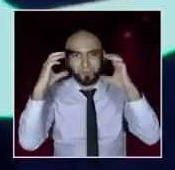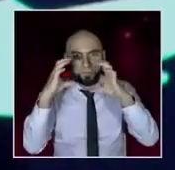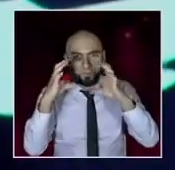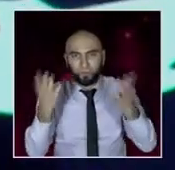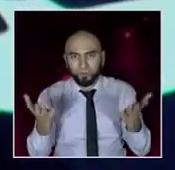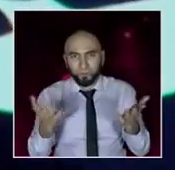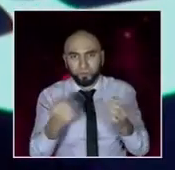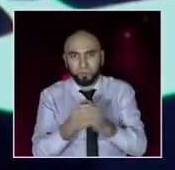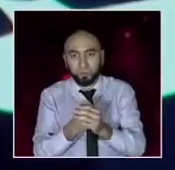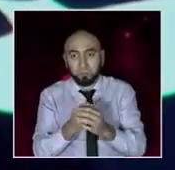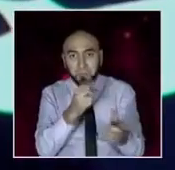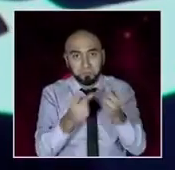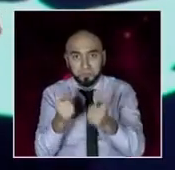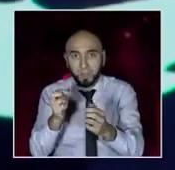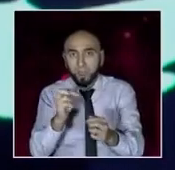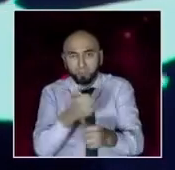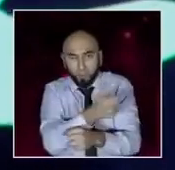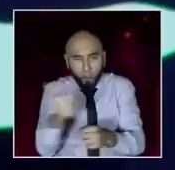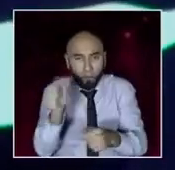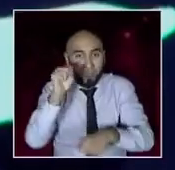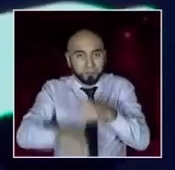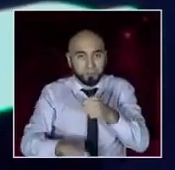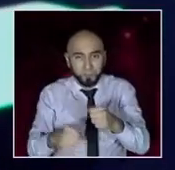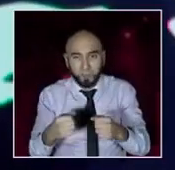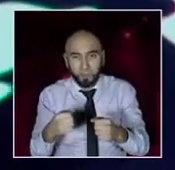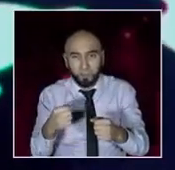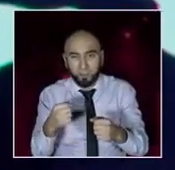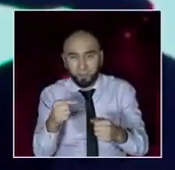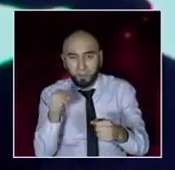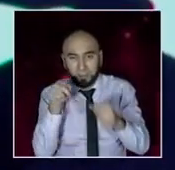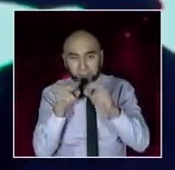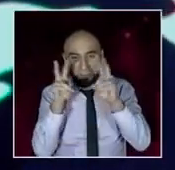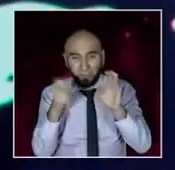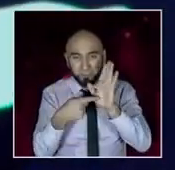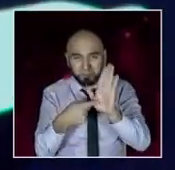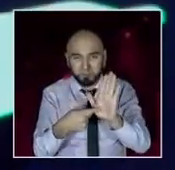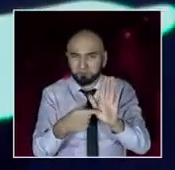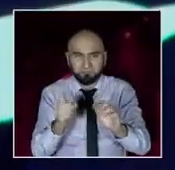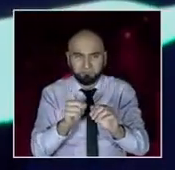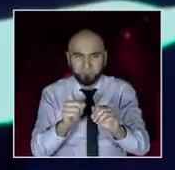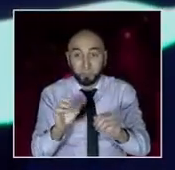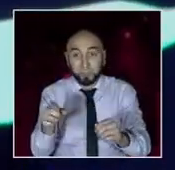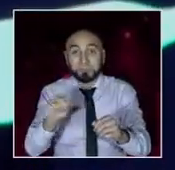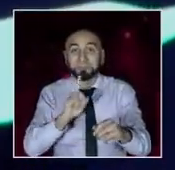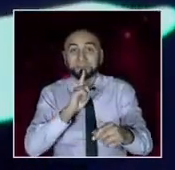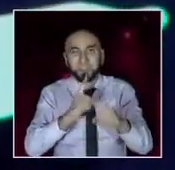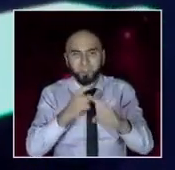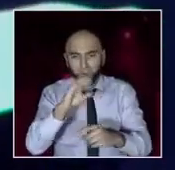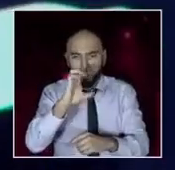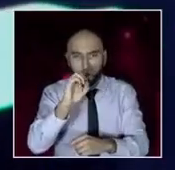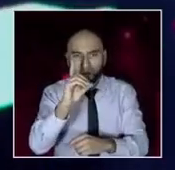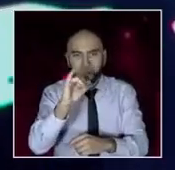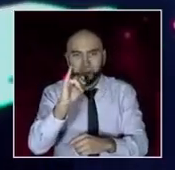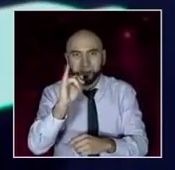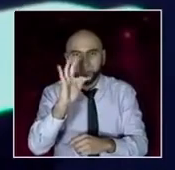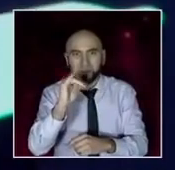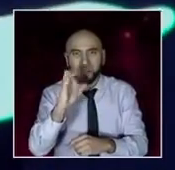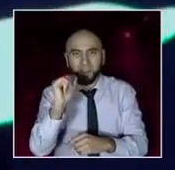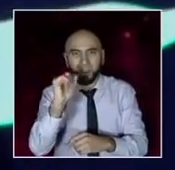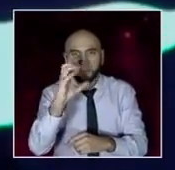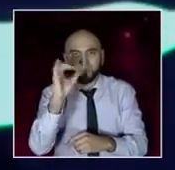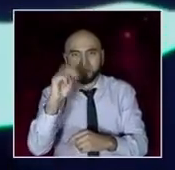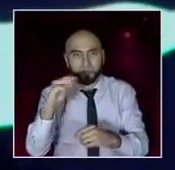Y no es aceptado por todos, pero me gusta a mí. Y esto es una imagen de lo que se llama codificación predictiva en la corteza. Y la idea principal es que